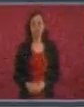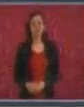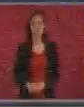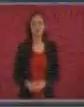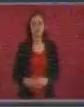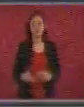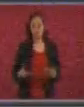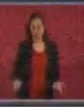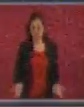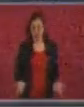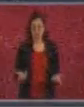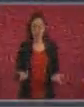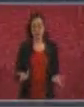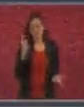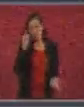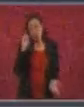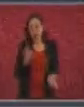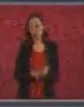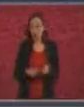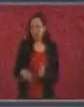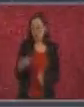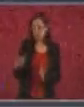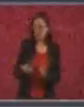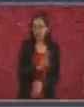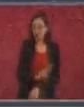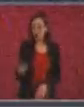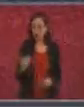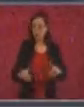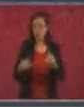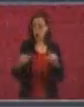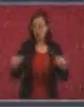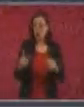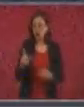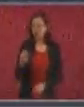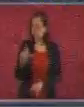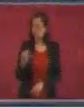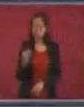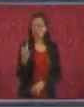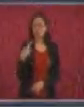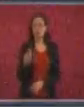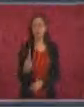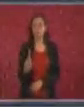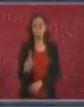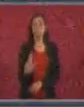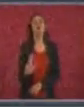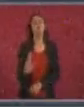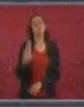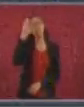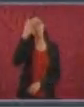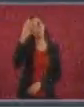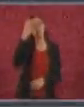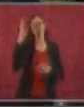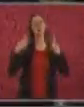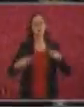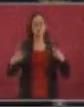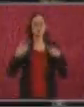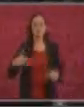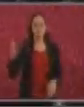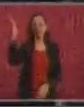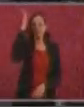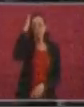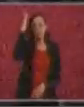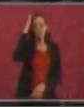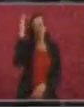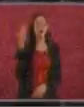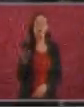la elección constitucional, no la de ratificación de mandato, va a depender en su saldo de lo que hagan